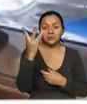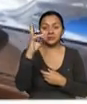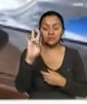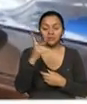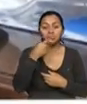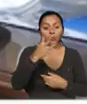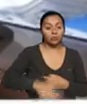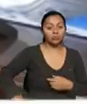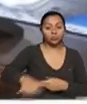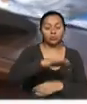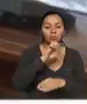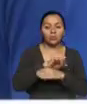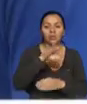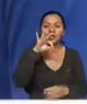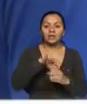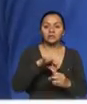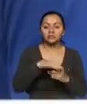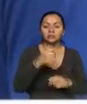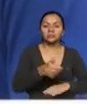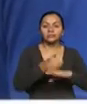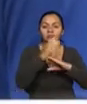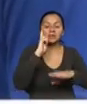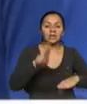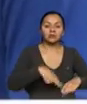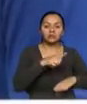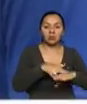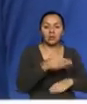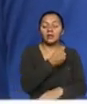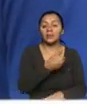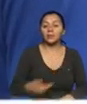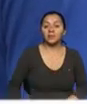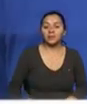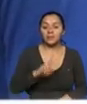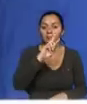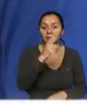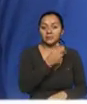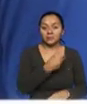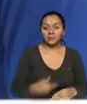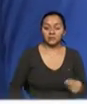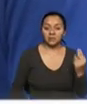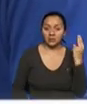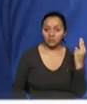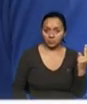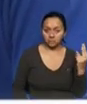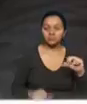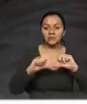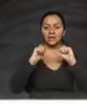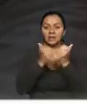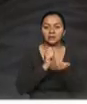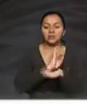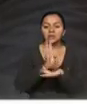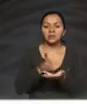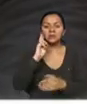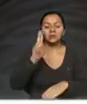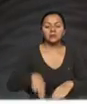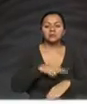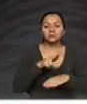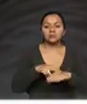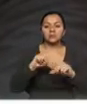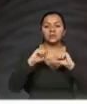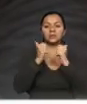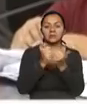pueblo ecuatoriano elegirá autoridades de carácter nacional y provincial, como el binomio presidencial, asambleístas y parlamentarios